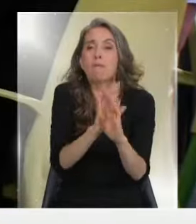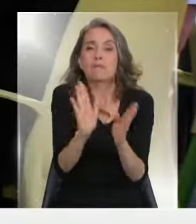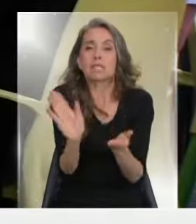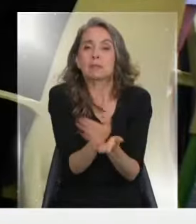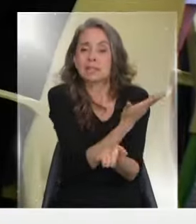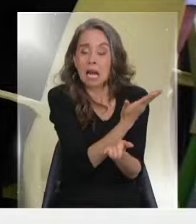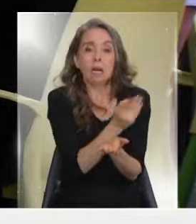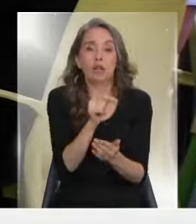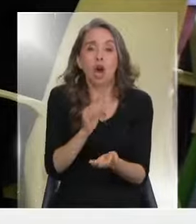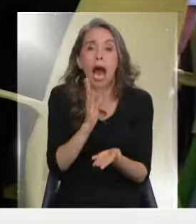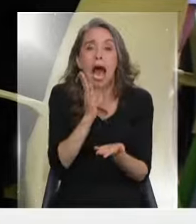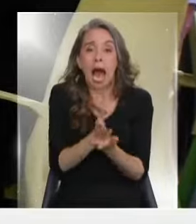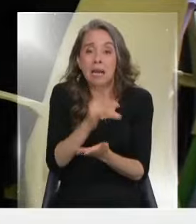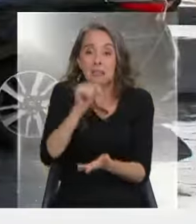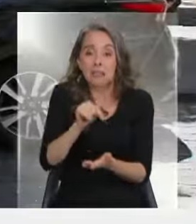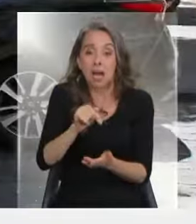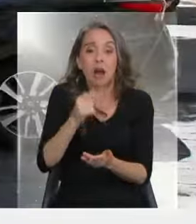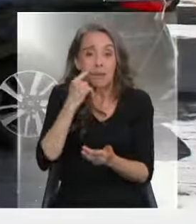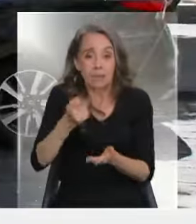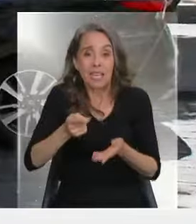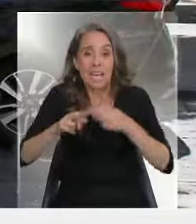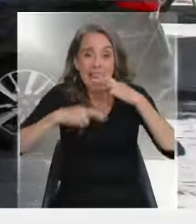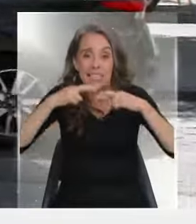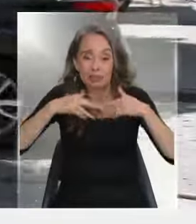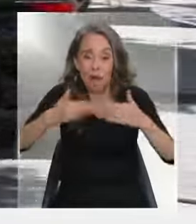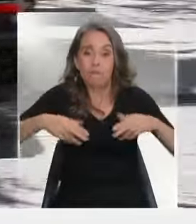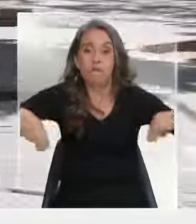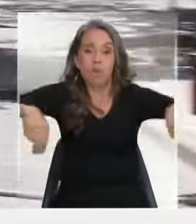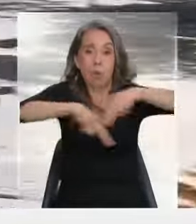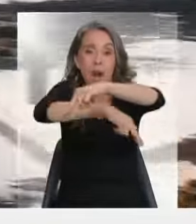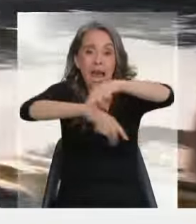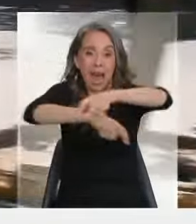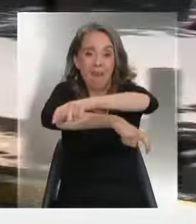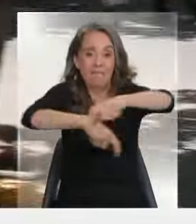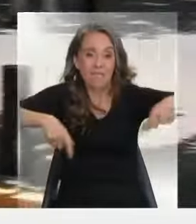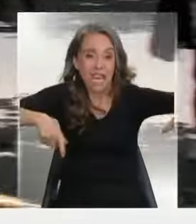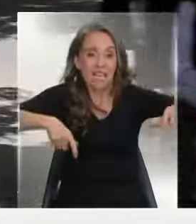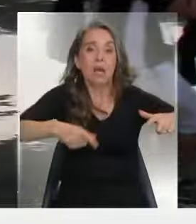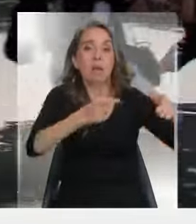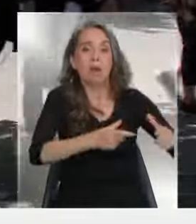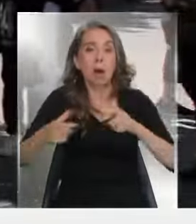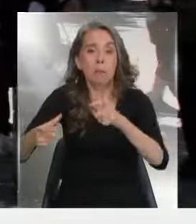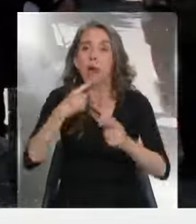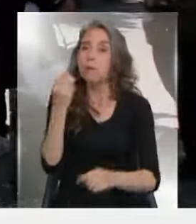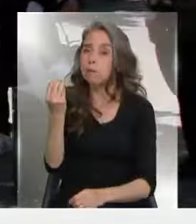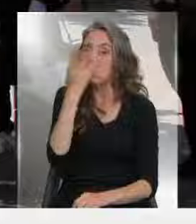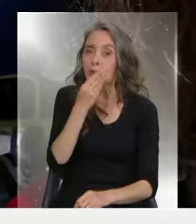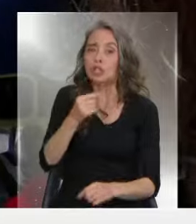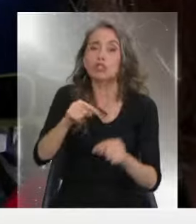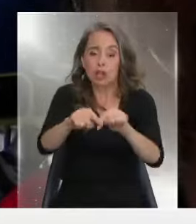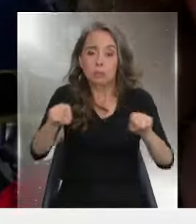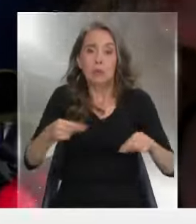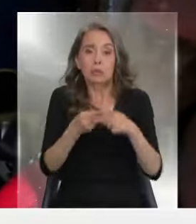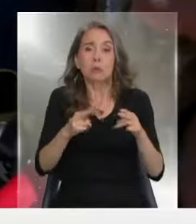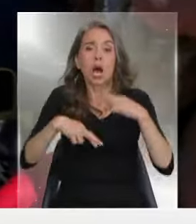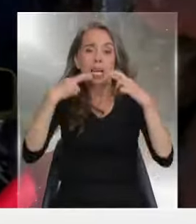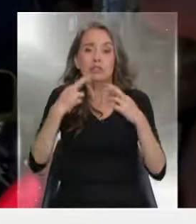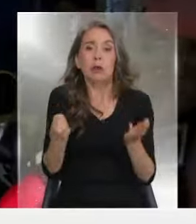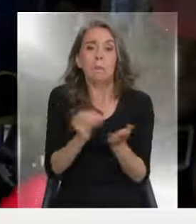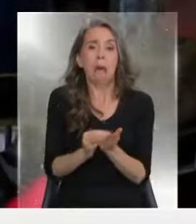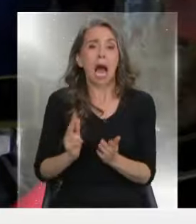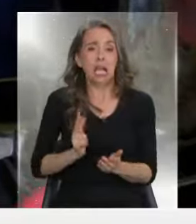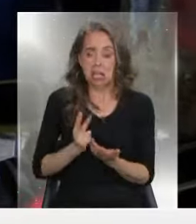los restaurantes están en las veredas. Se ve bien bonito que el espacio público esté ocupado por restaurantes, así tienen más